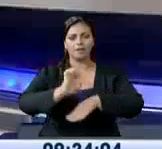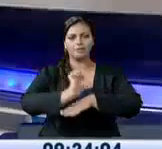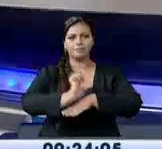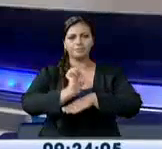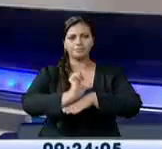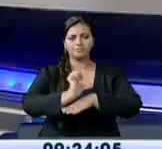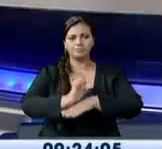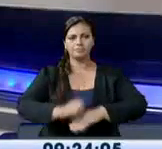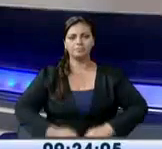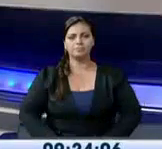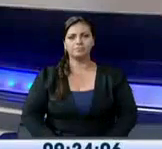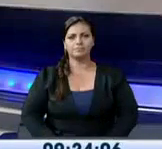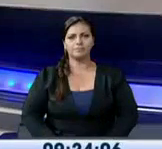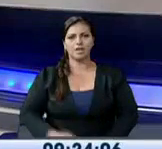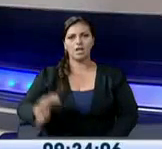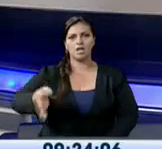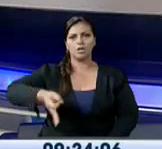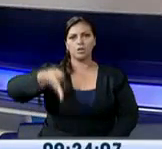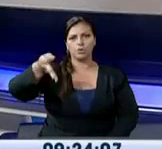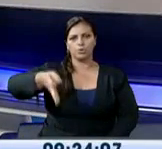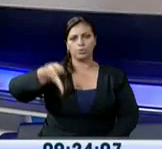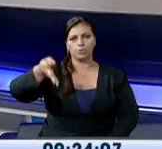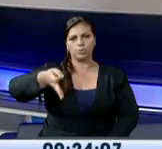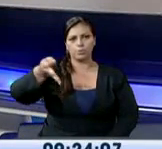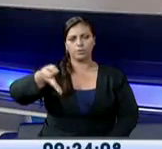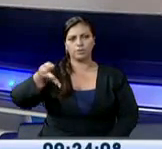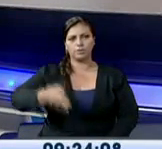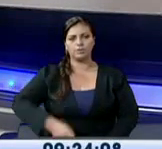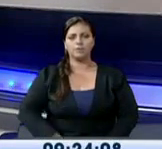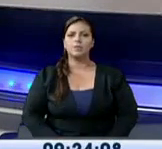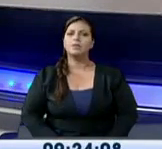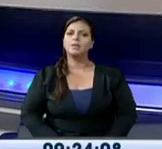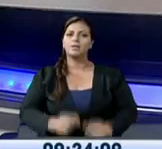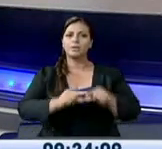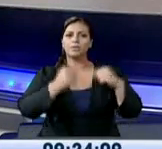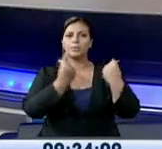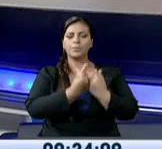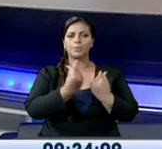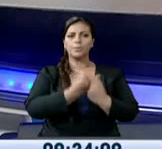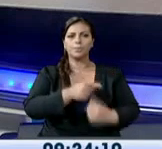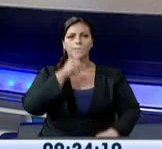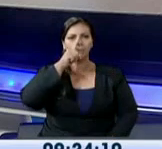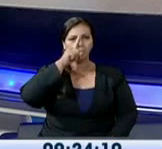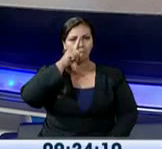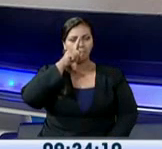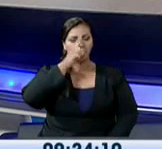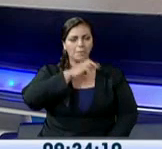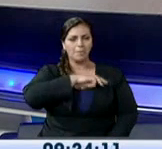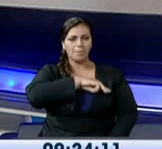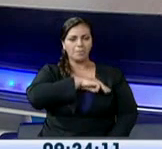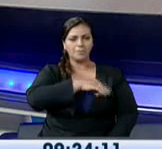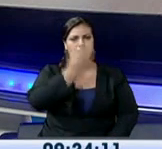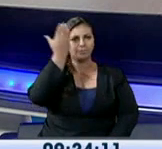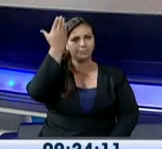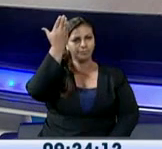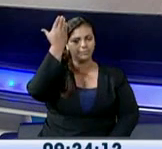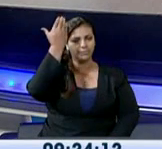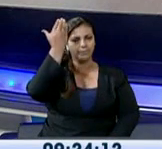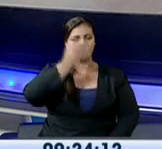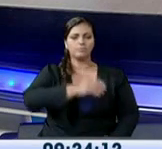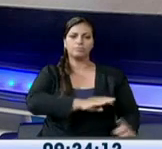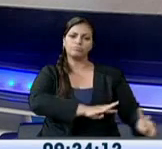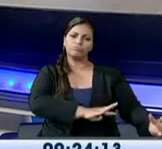El personal de la alcaldía de Durán llegó con maquinaria para hacer oficial los anuncios previos de desalojo en un sector. Sin embargo,